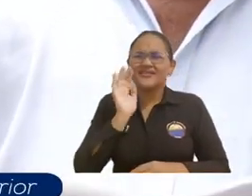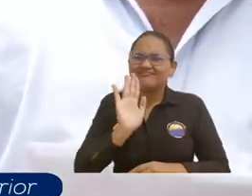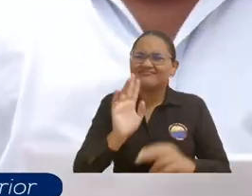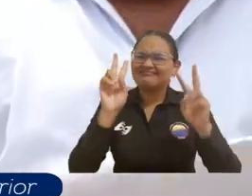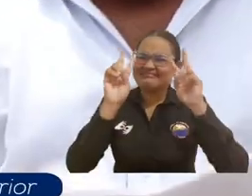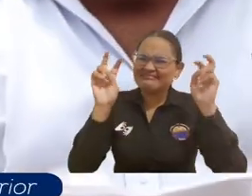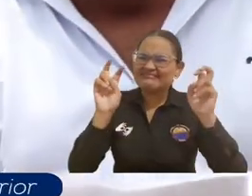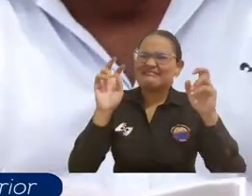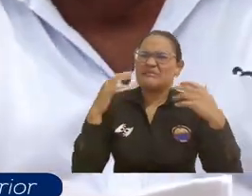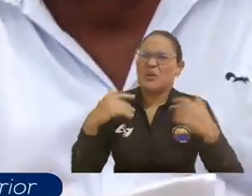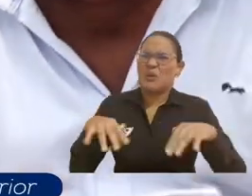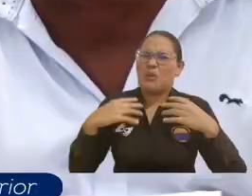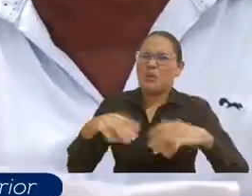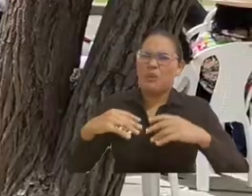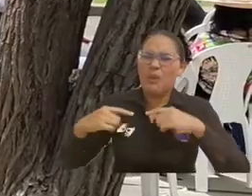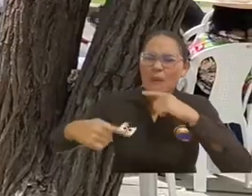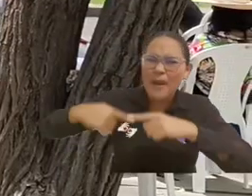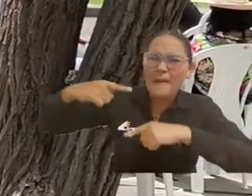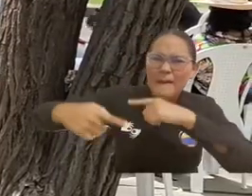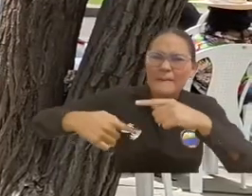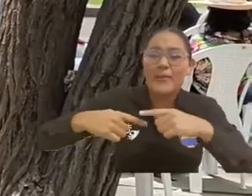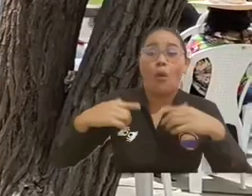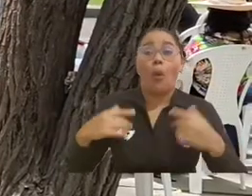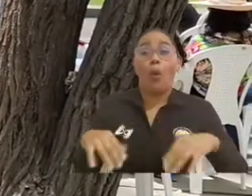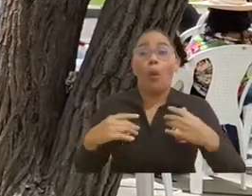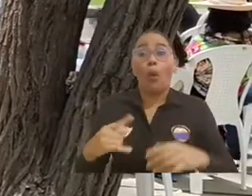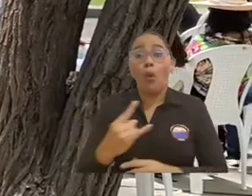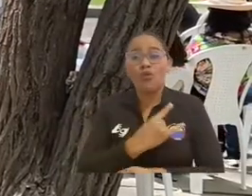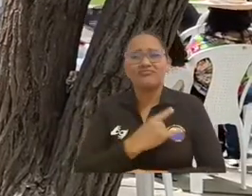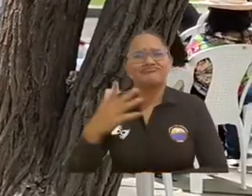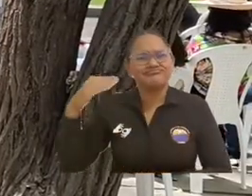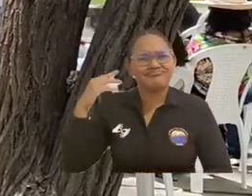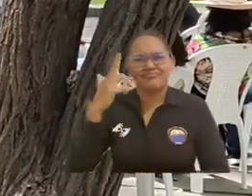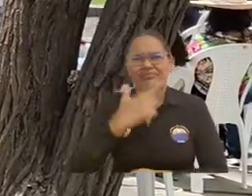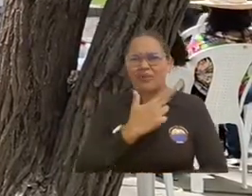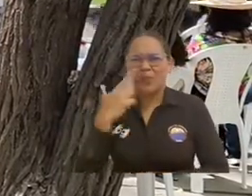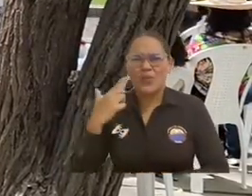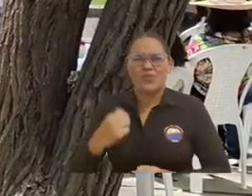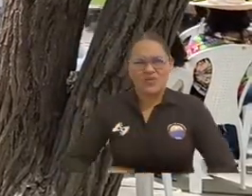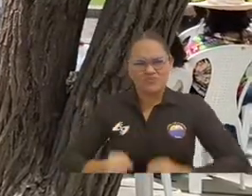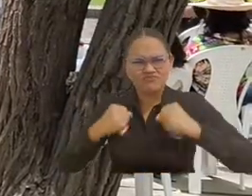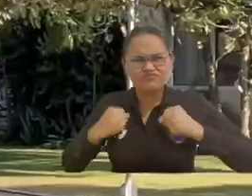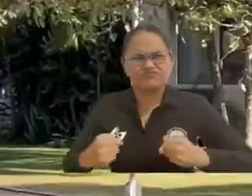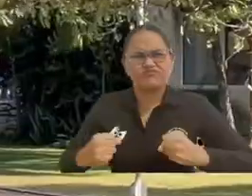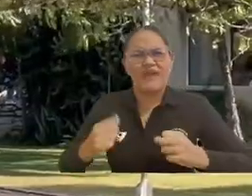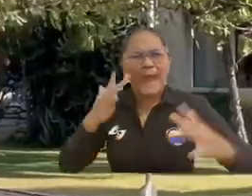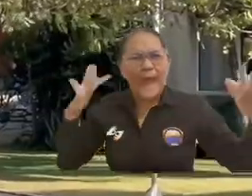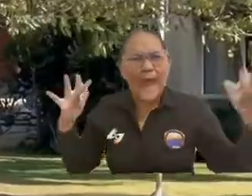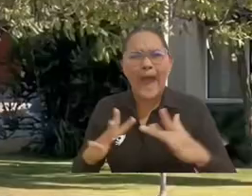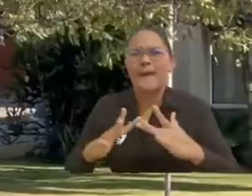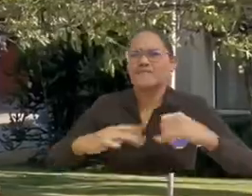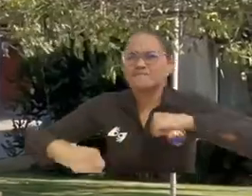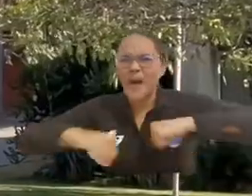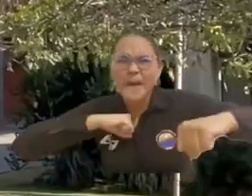momento se estaba reivindicando de esa generación de la universidad que asumió un compromiso del